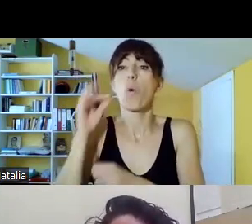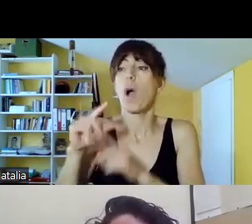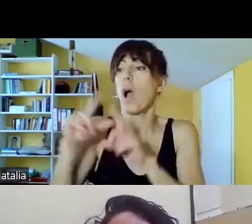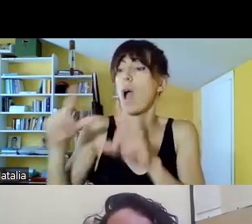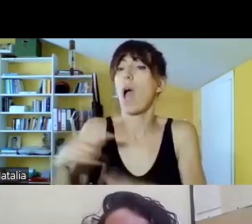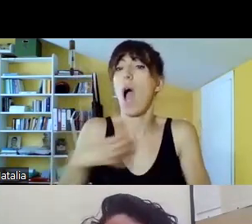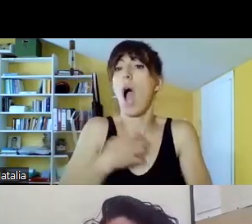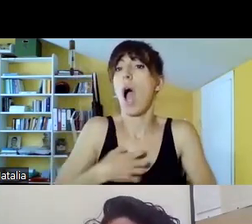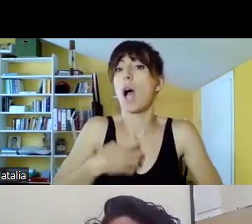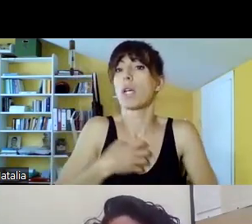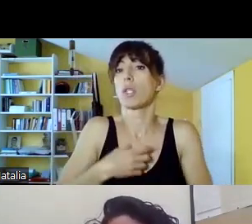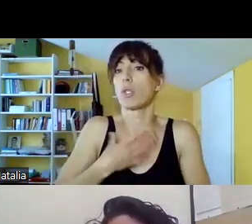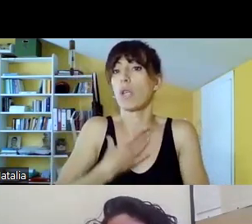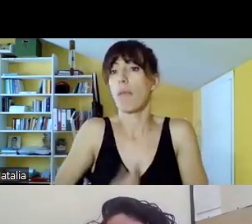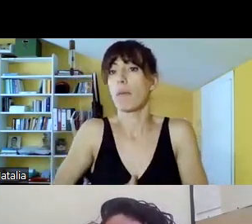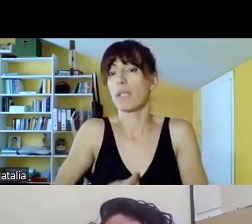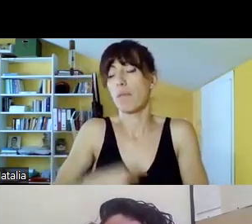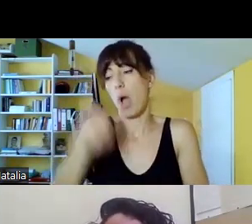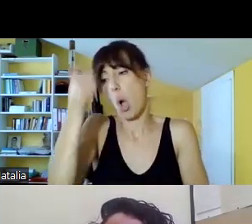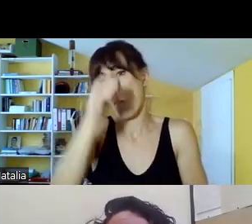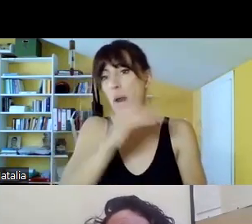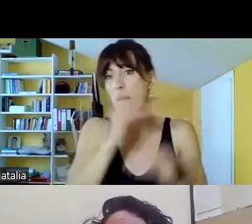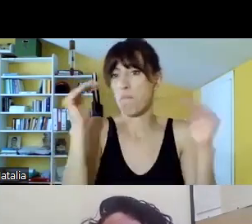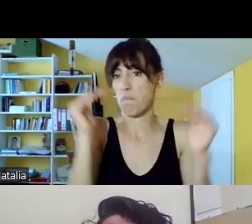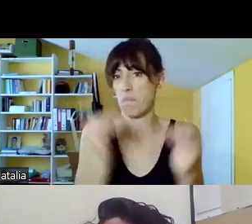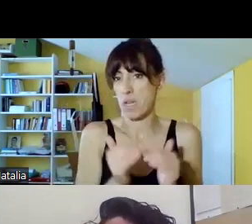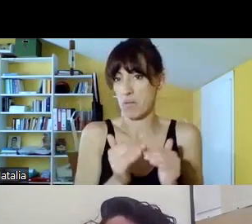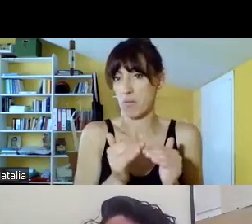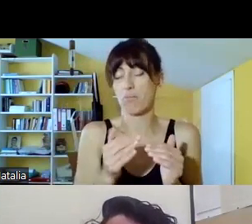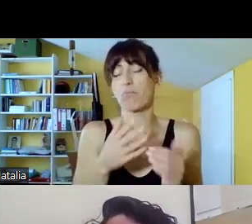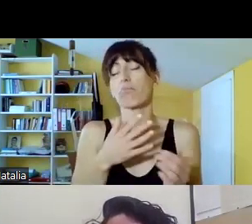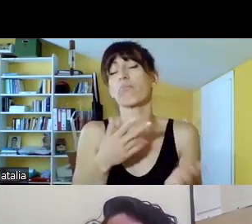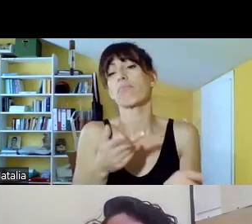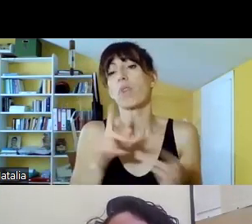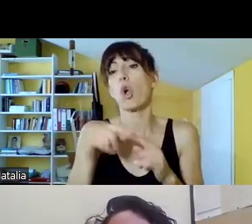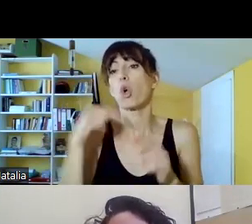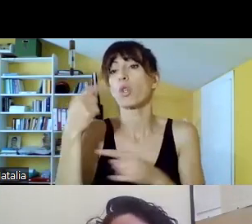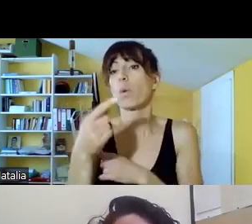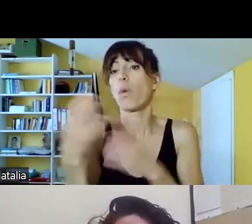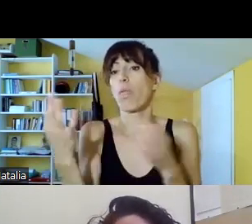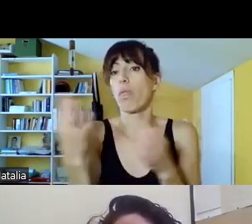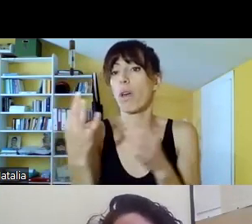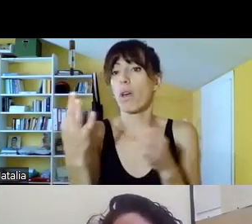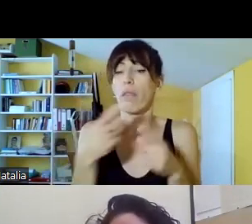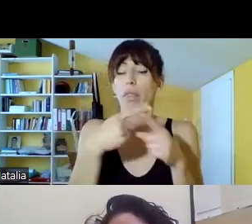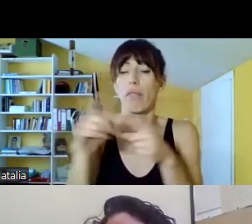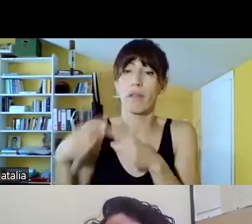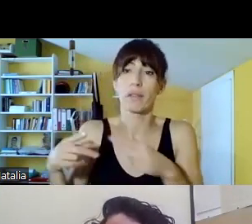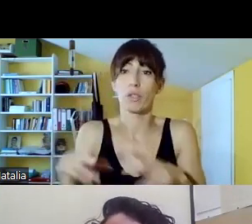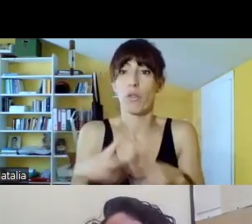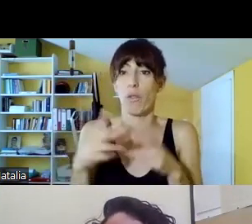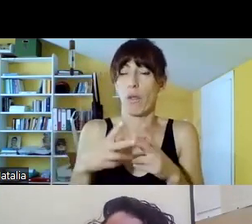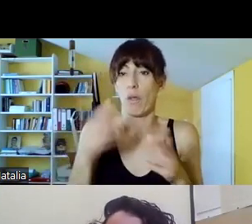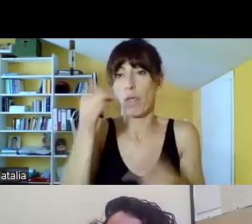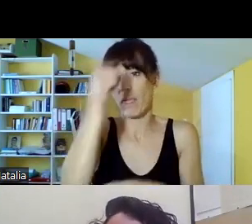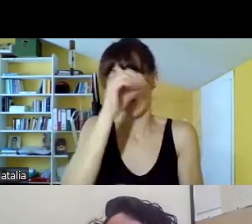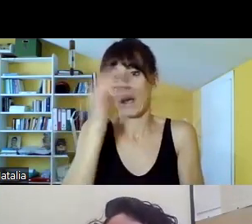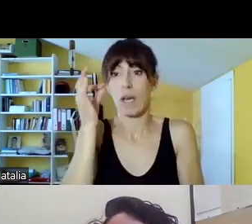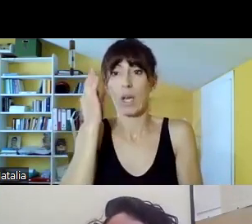depresiva que a un hombre. Esto podría ser consecuencia de la diferente socialización de género, que permite una